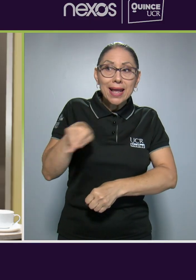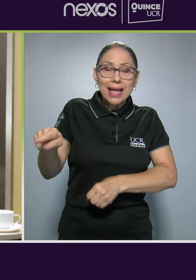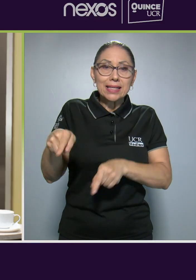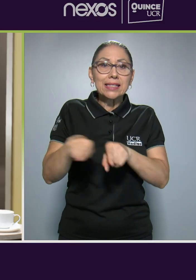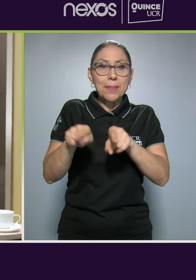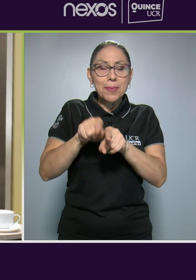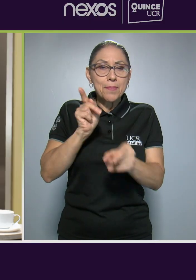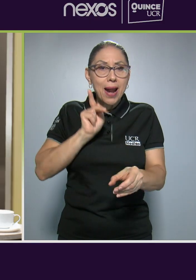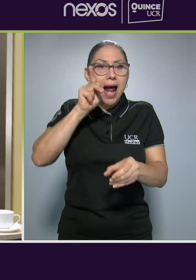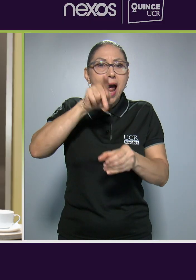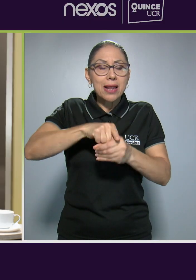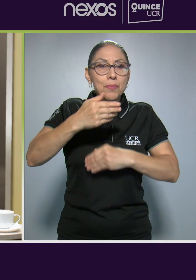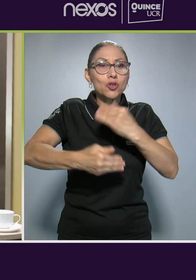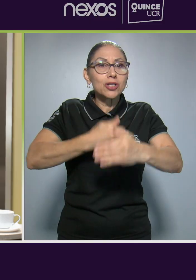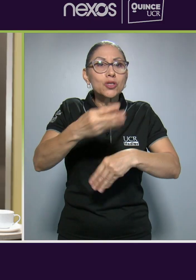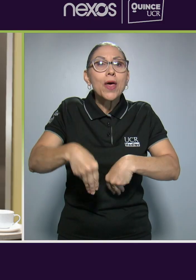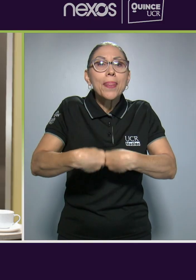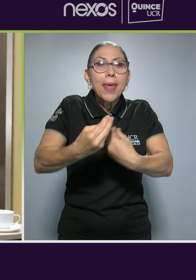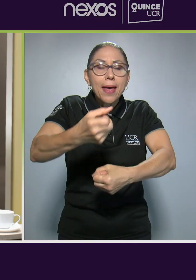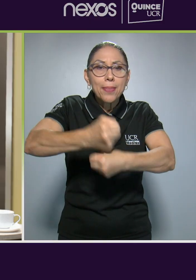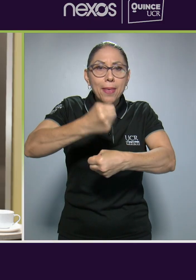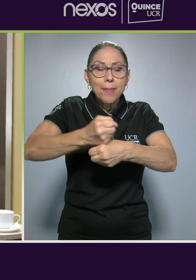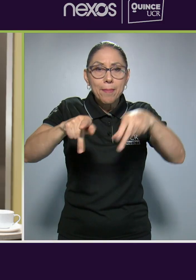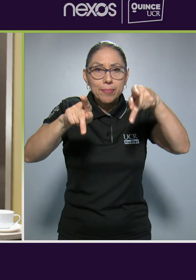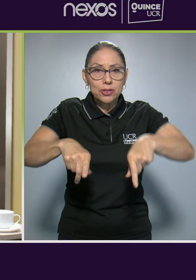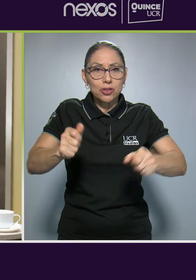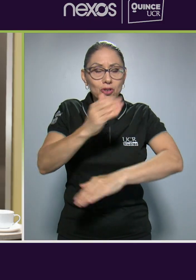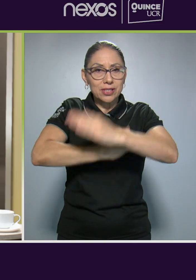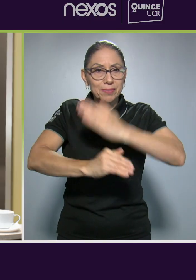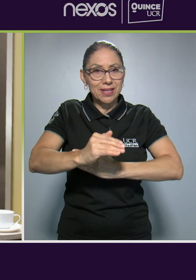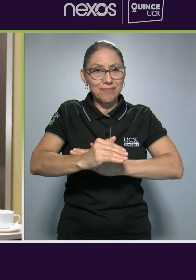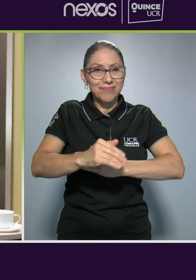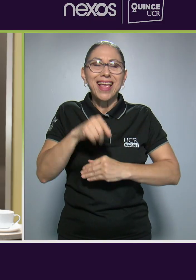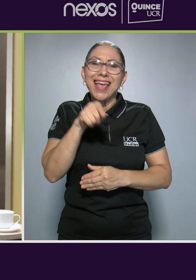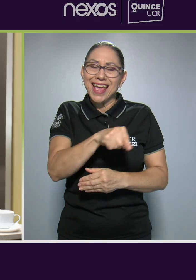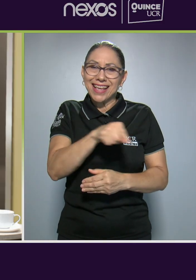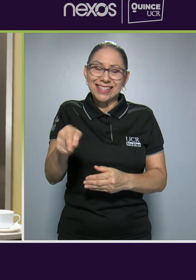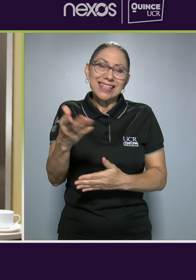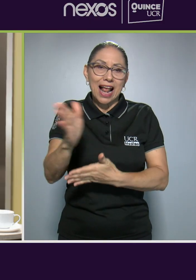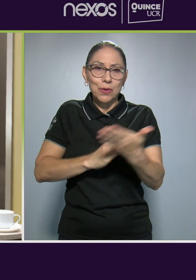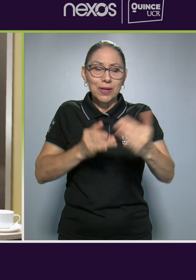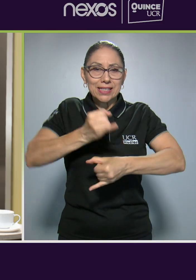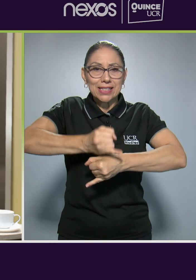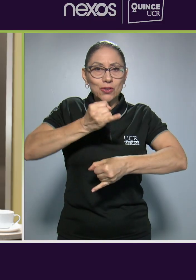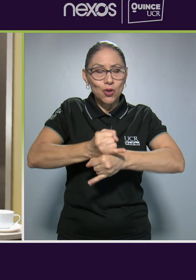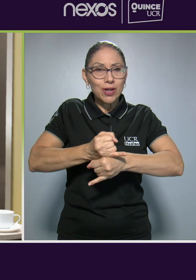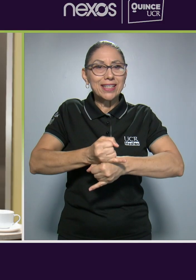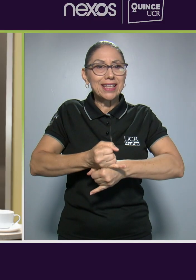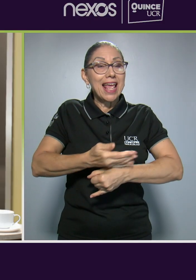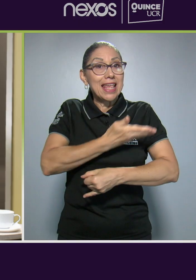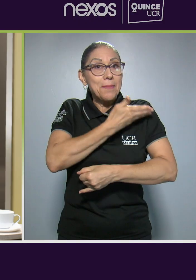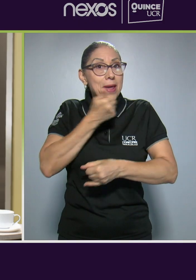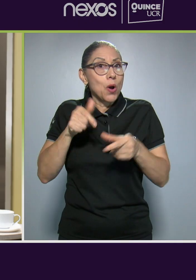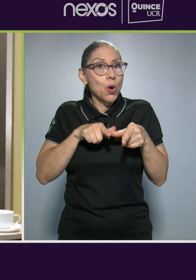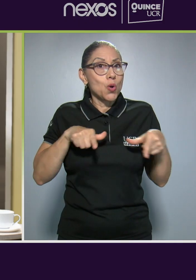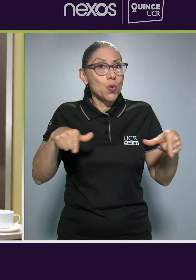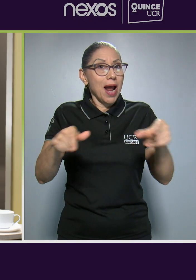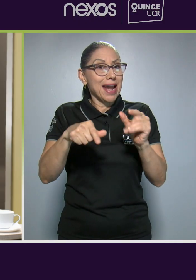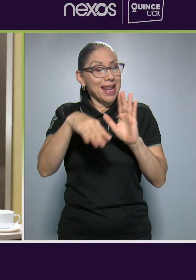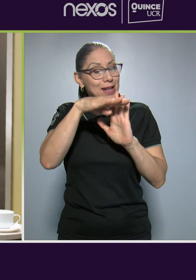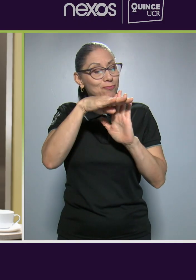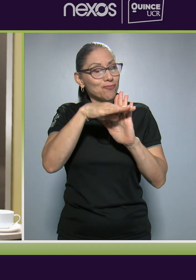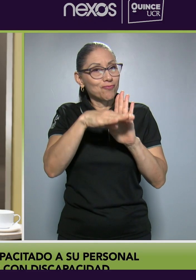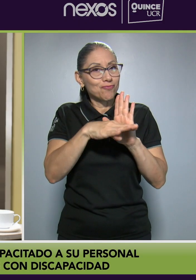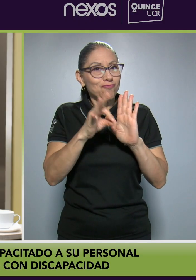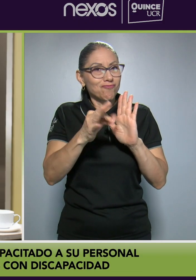de empleabilidad de las personas con discapacidad. Y esas son algunas de las instituciones que mejor ranqueadas están, digamos, en ese